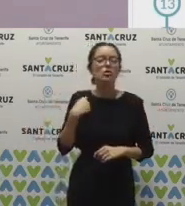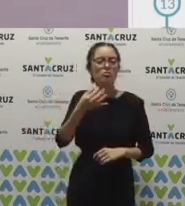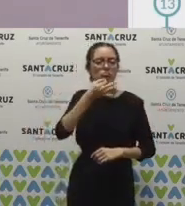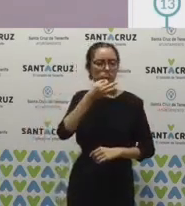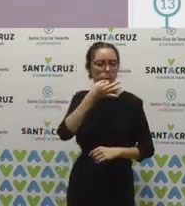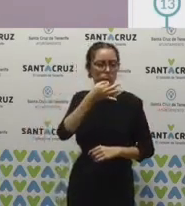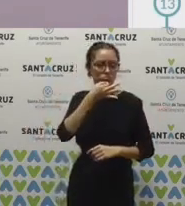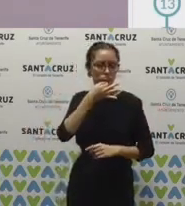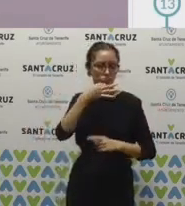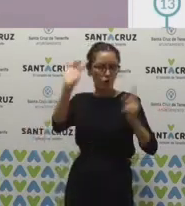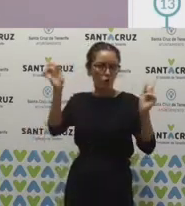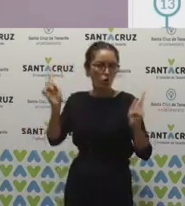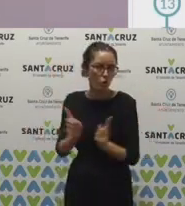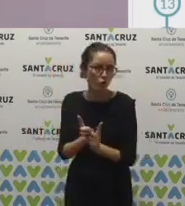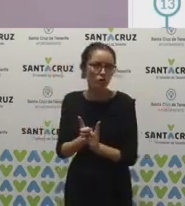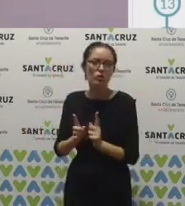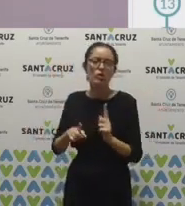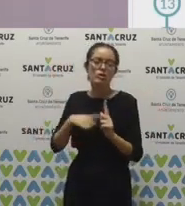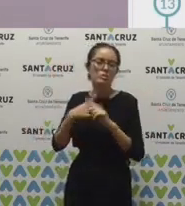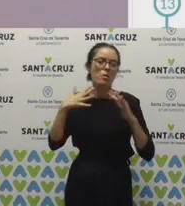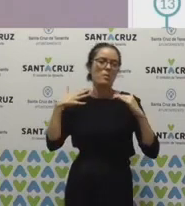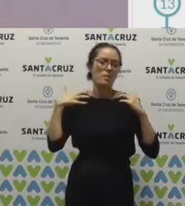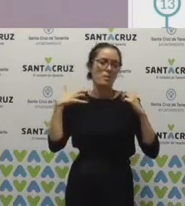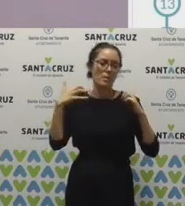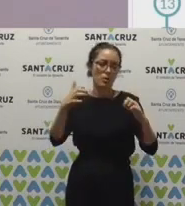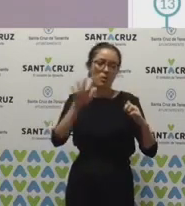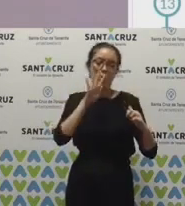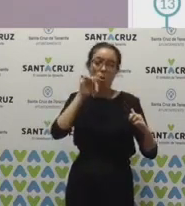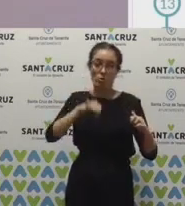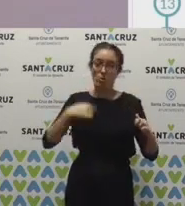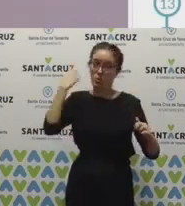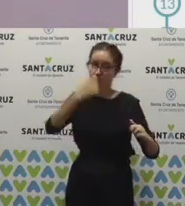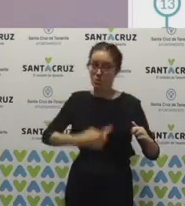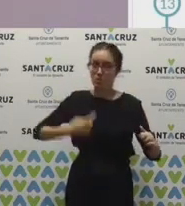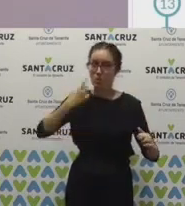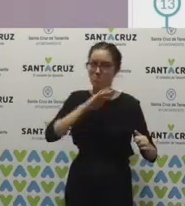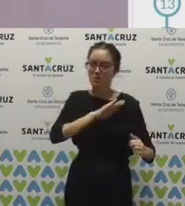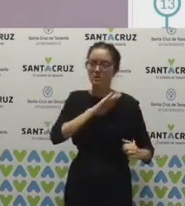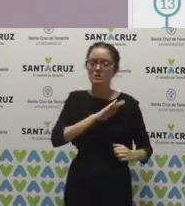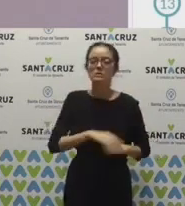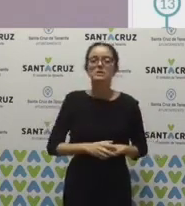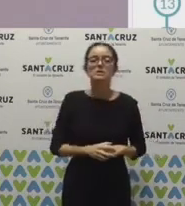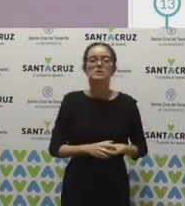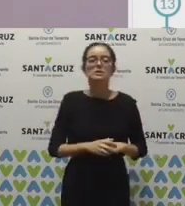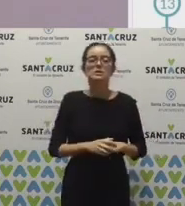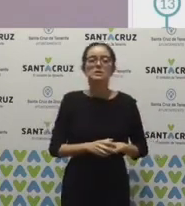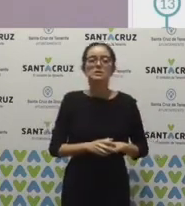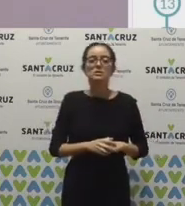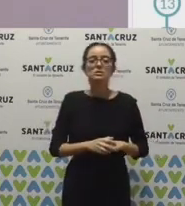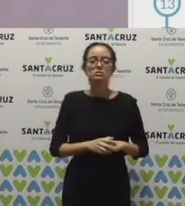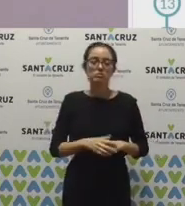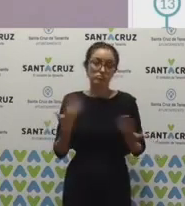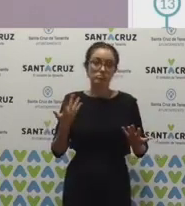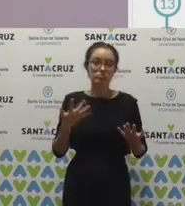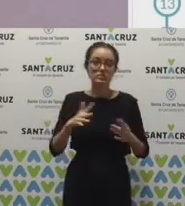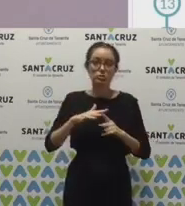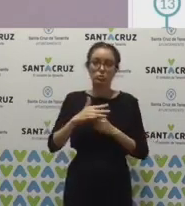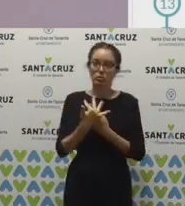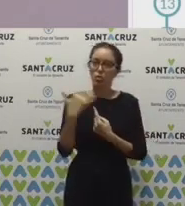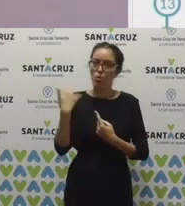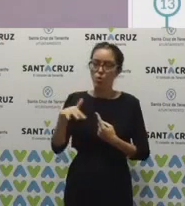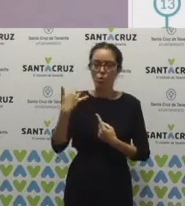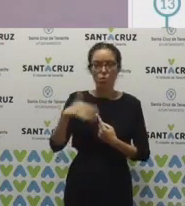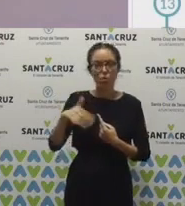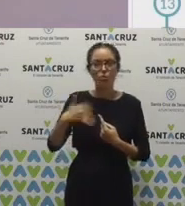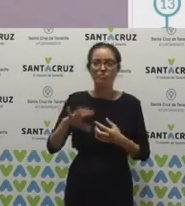corta para facilitar este este pleno tan raro que estamos teniendo bueno me olvido una situación muy complicada del cob y que